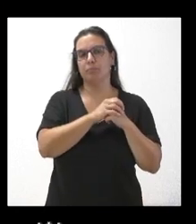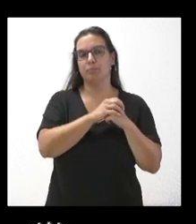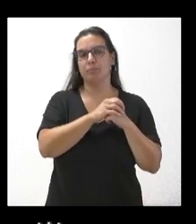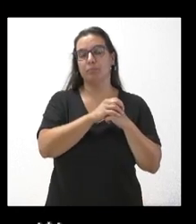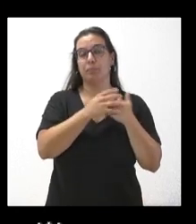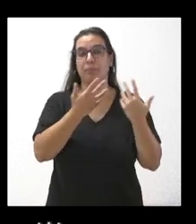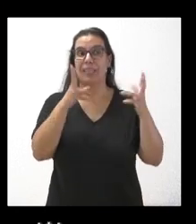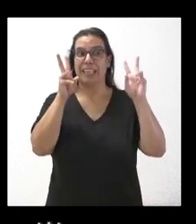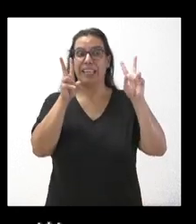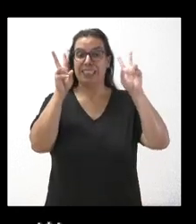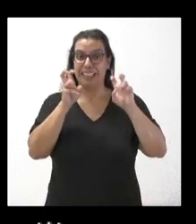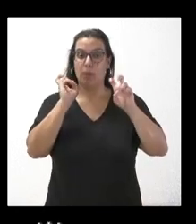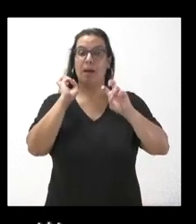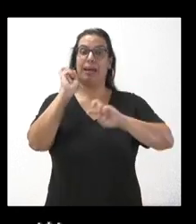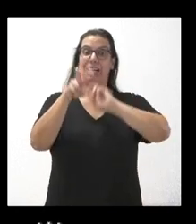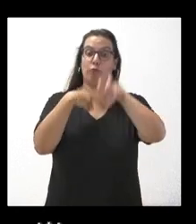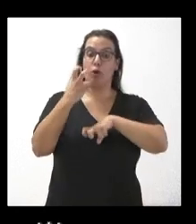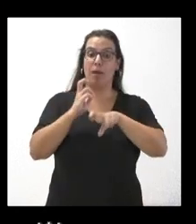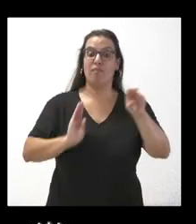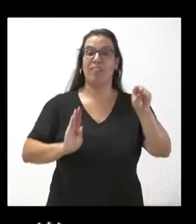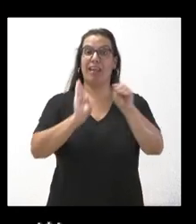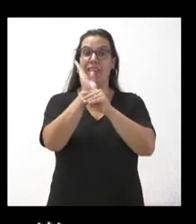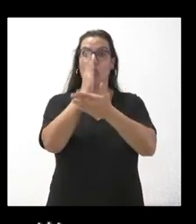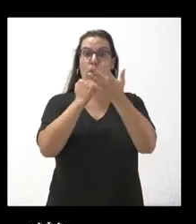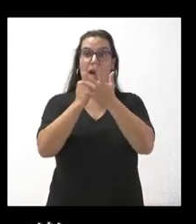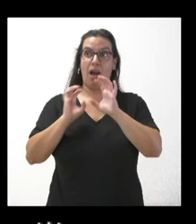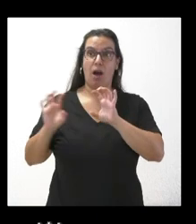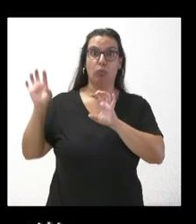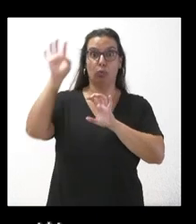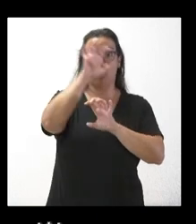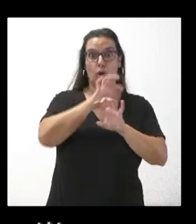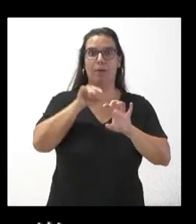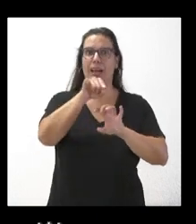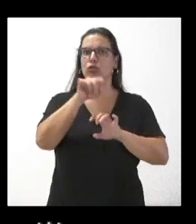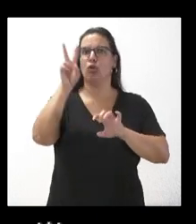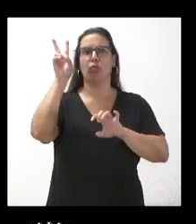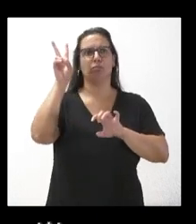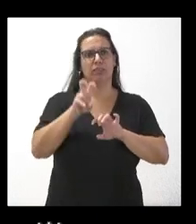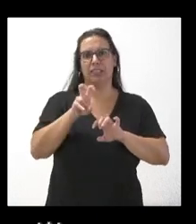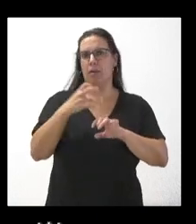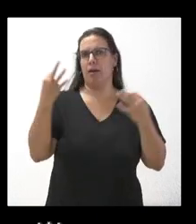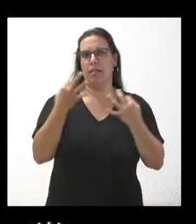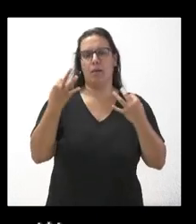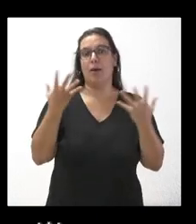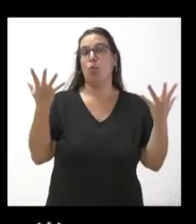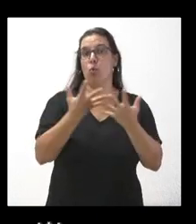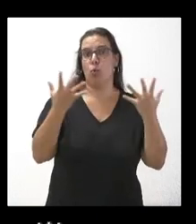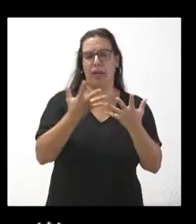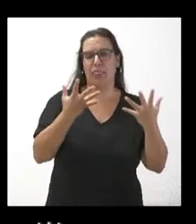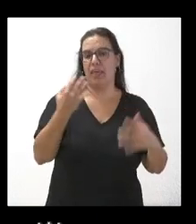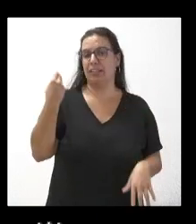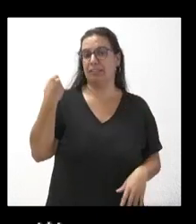que la cuestión de la reforma de la financiación autonómica era una cuestión de urgencia y que debía entrar dentro de